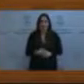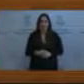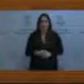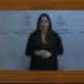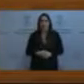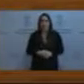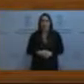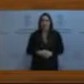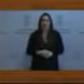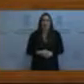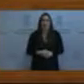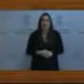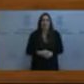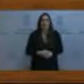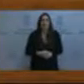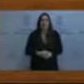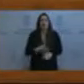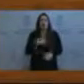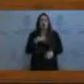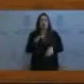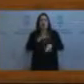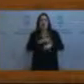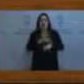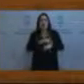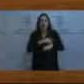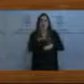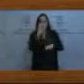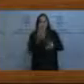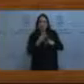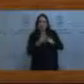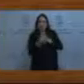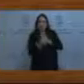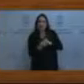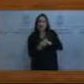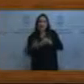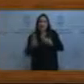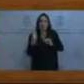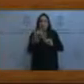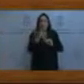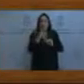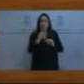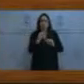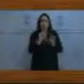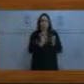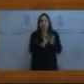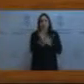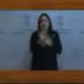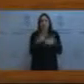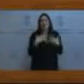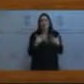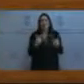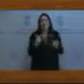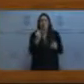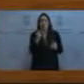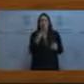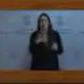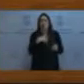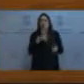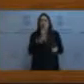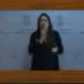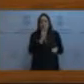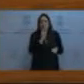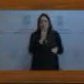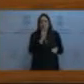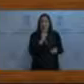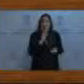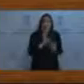¿Cómo se puede implementar la podología en la cartera básica de salud? Bueno, mediante dos medidas. Una,